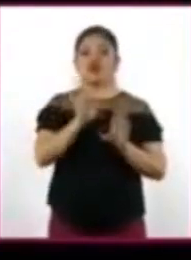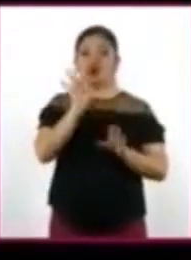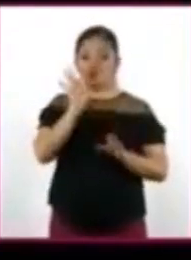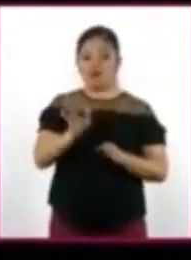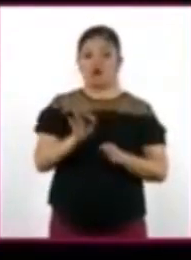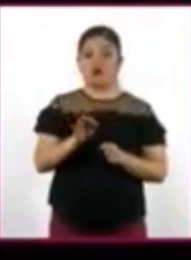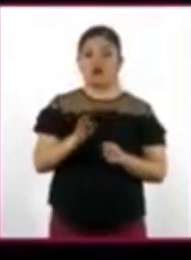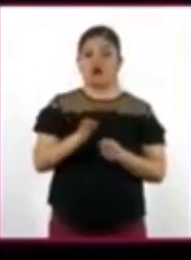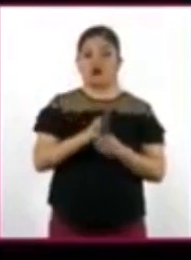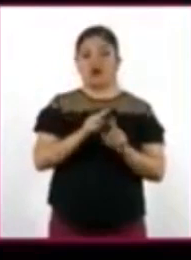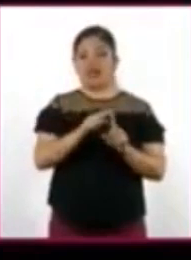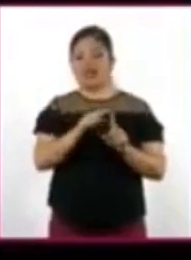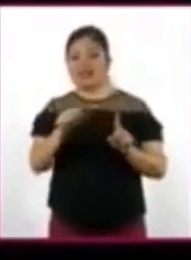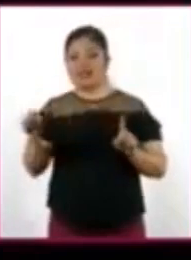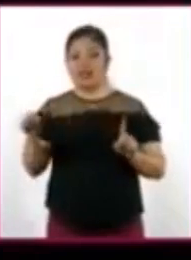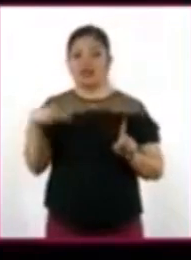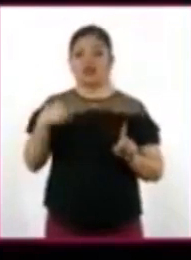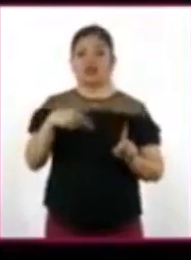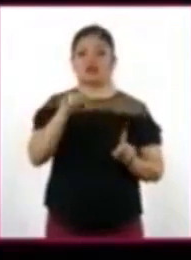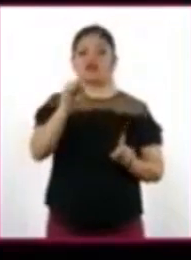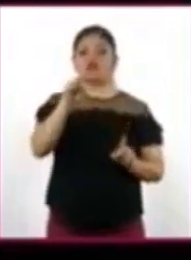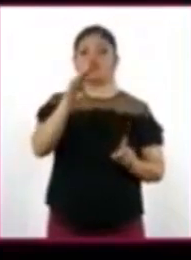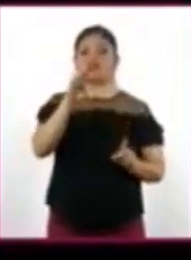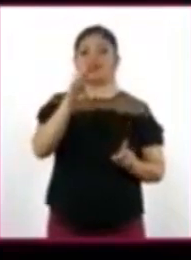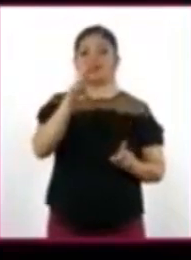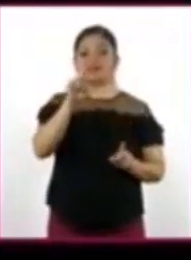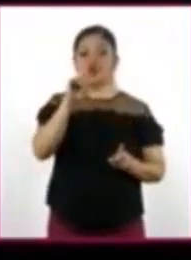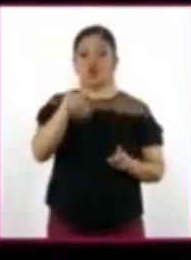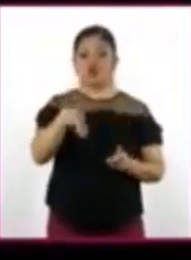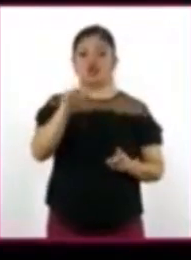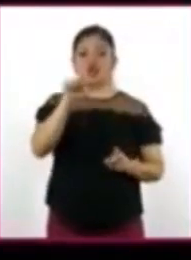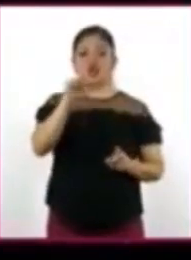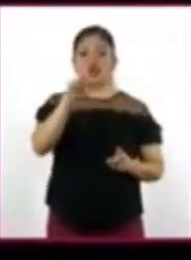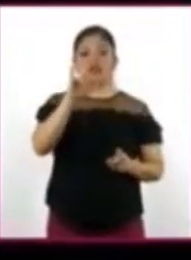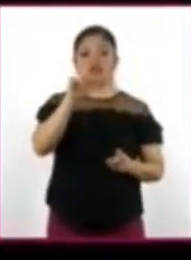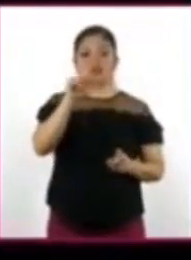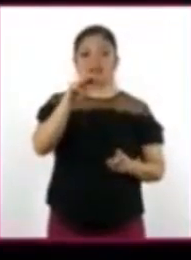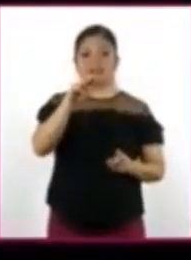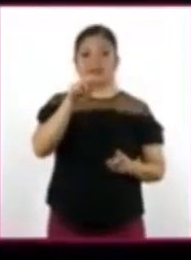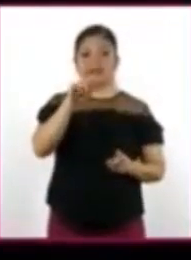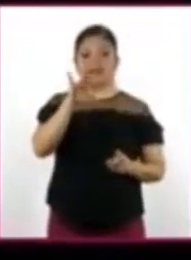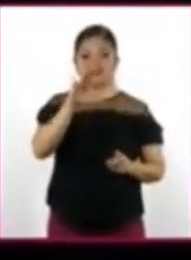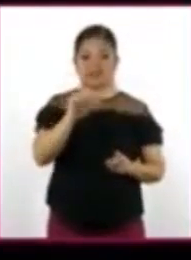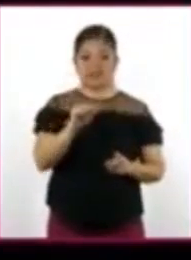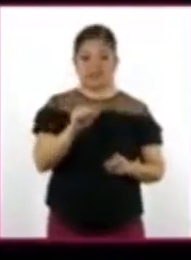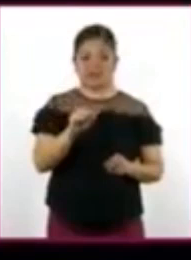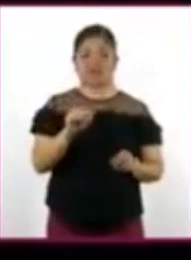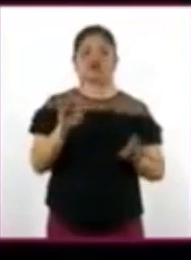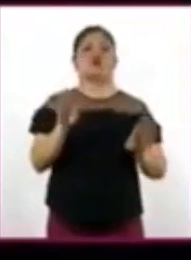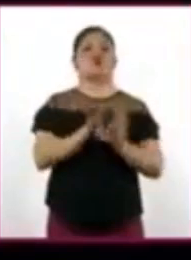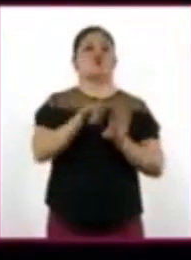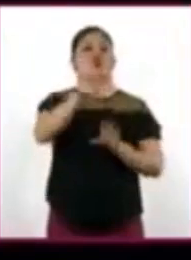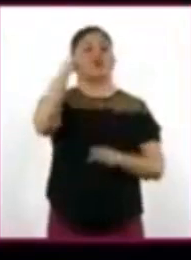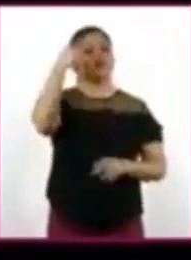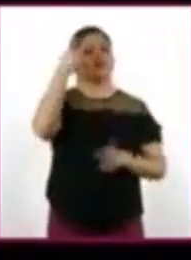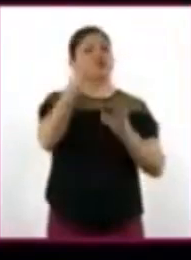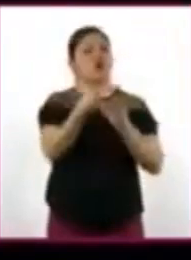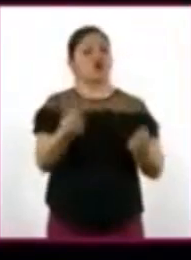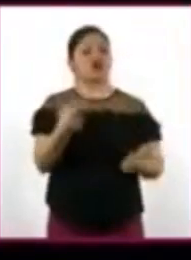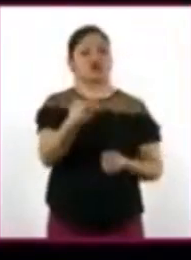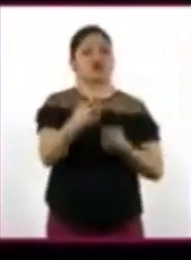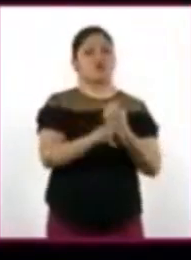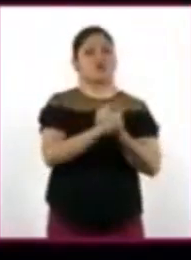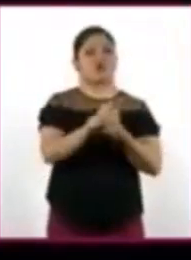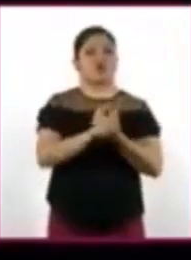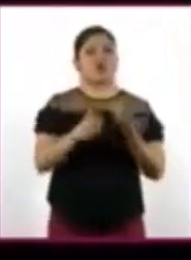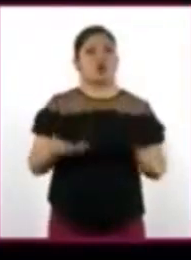estas sucesiones se les conoce como sucesiones aritméticas. Y bueno, ¿qué otra forma podemos pensar para resolver este problema? Lo